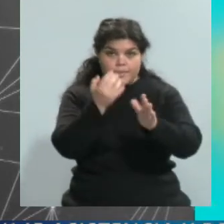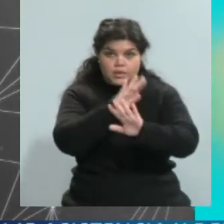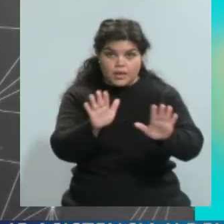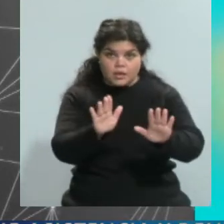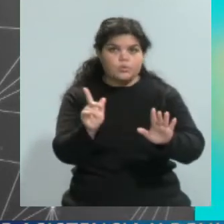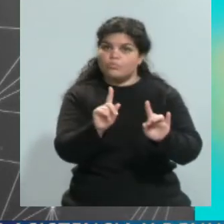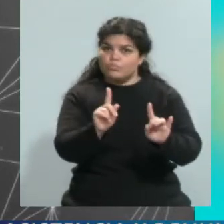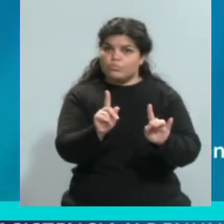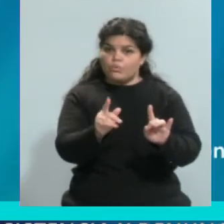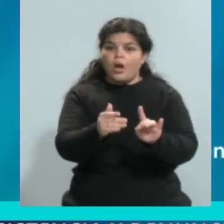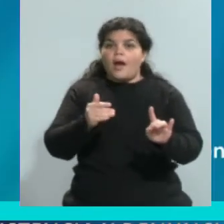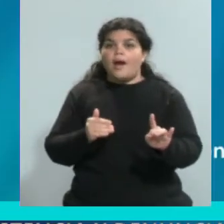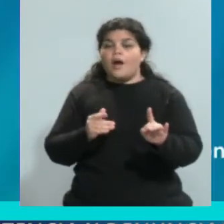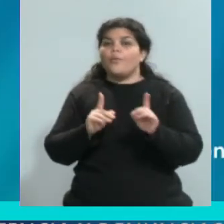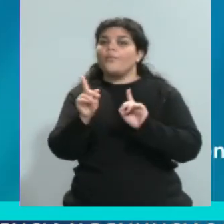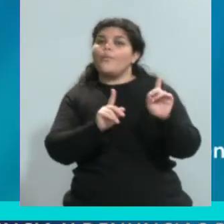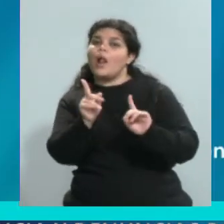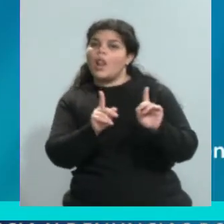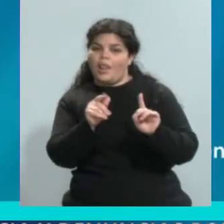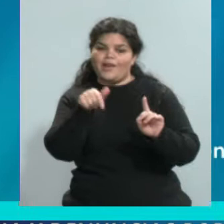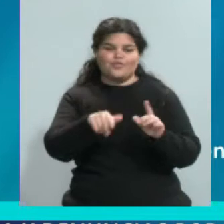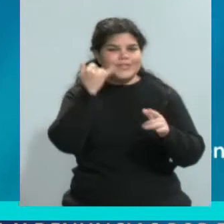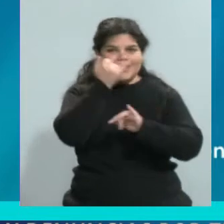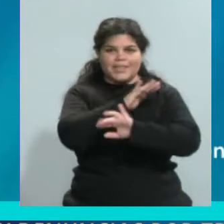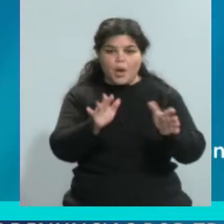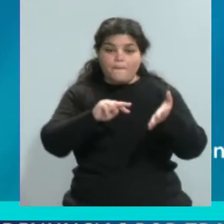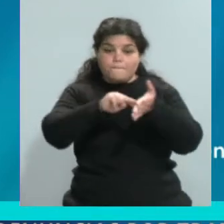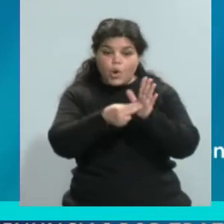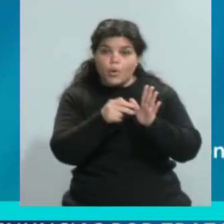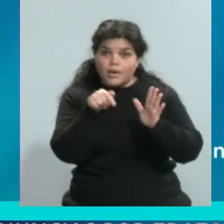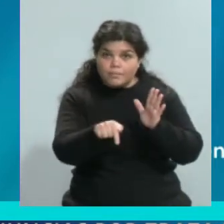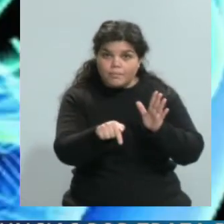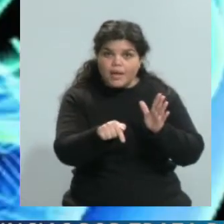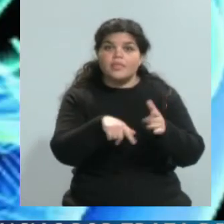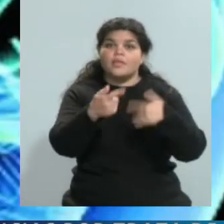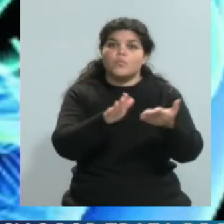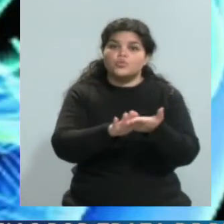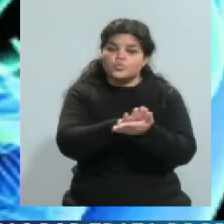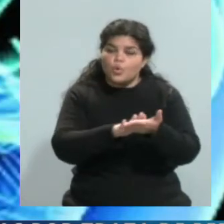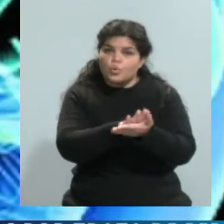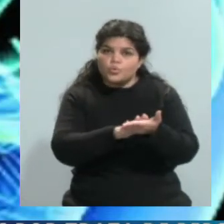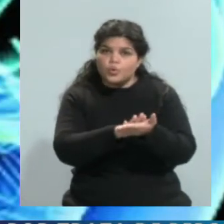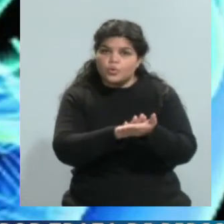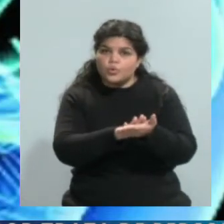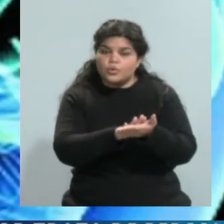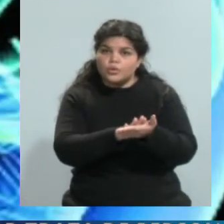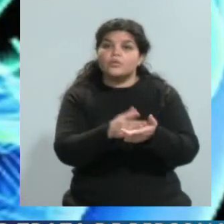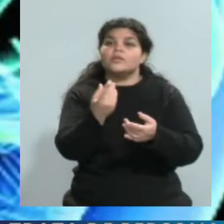tenemos la solución de la primera, entonces no volvemos a cometer. Entonces, de este ángulo digo que el problema es subjetivo.